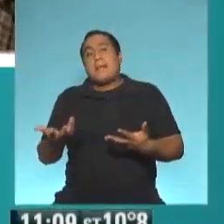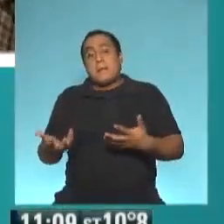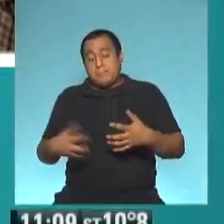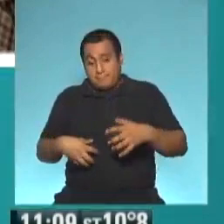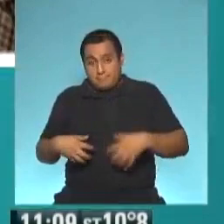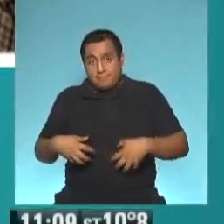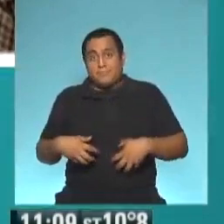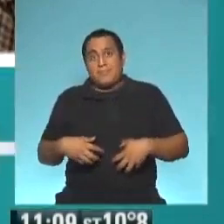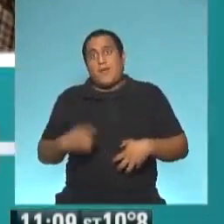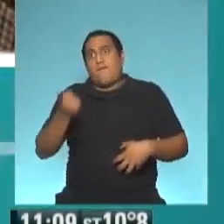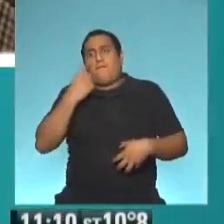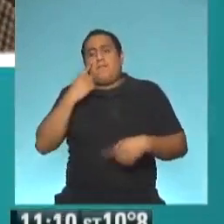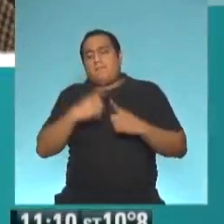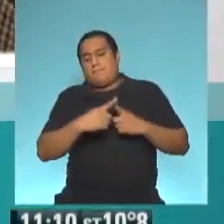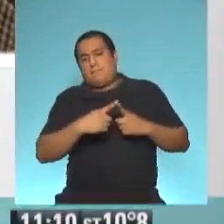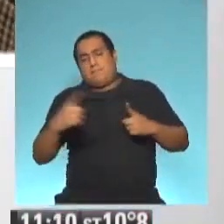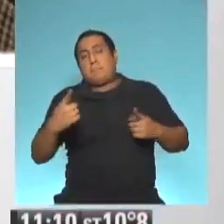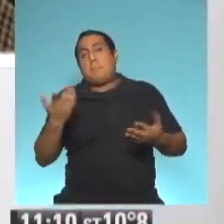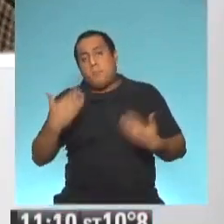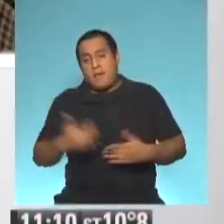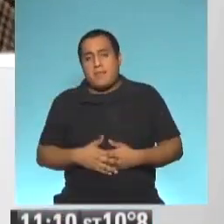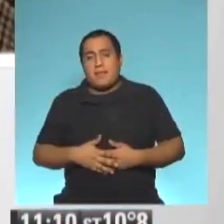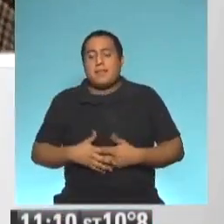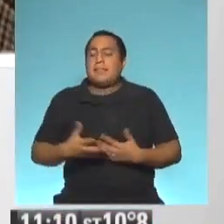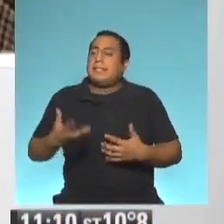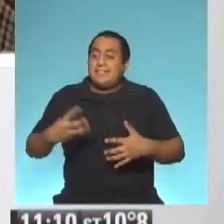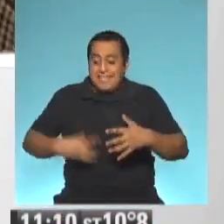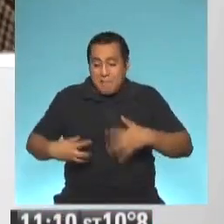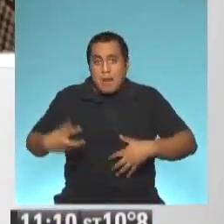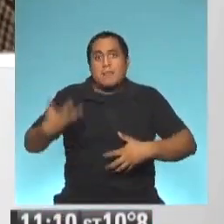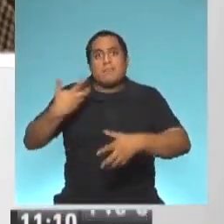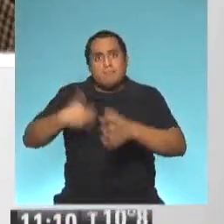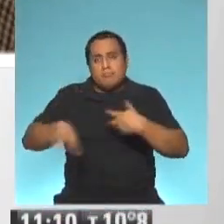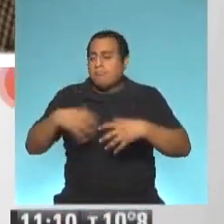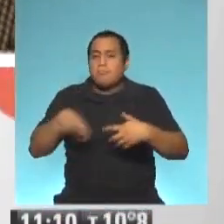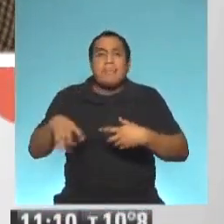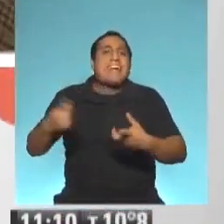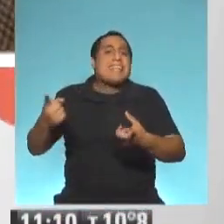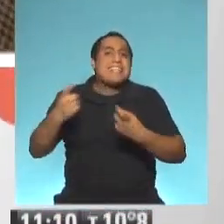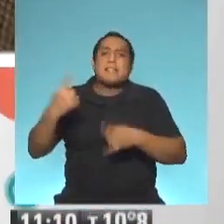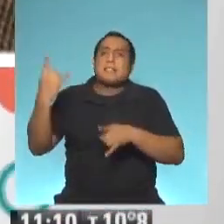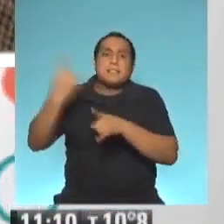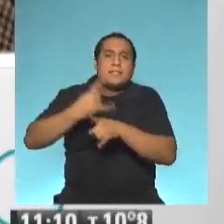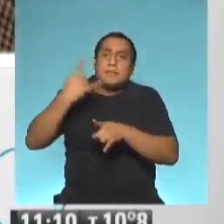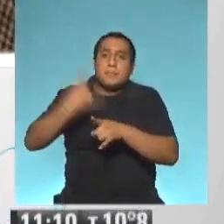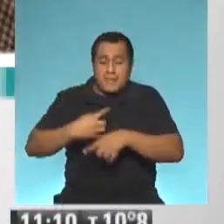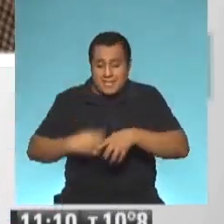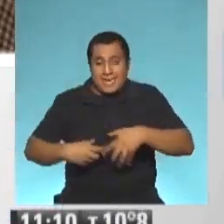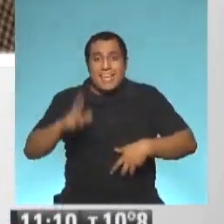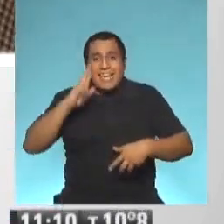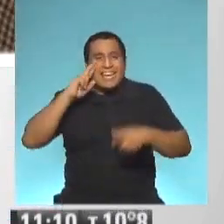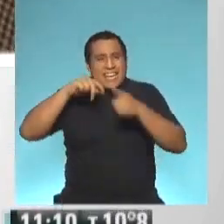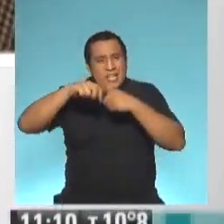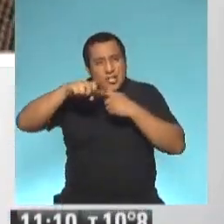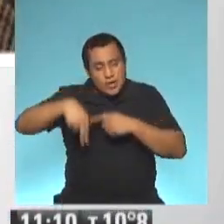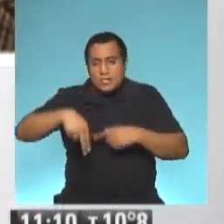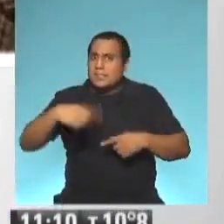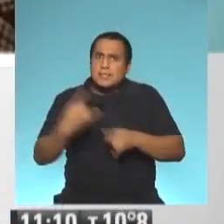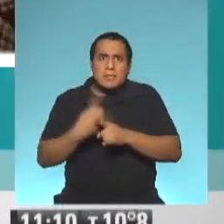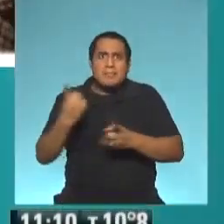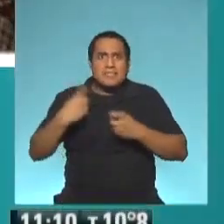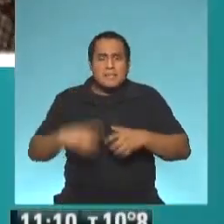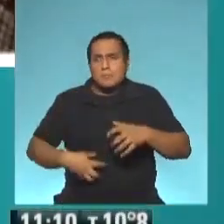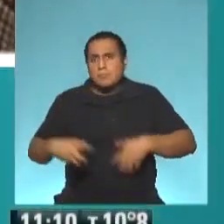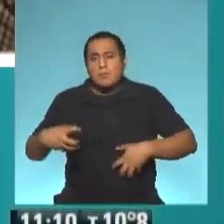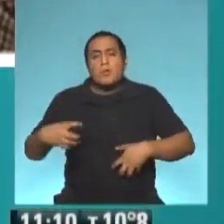en la expectativa de vida. Esos trasplantes son los más frecuentes en realidad. Los trasplantes renales de por sí son los más frecuentes, Sí. pero también